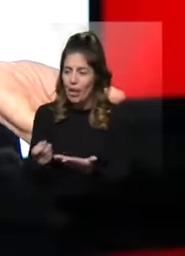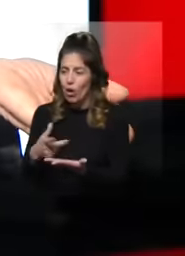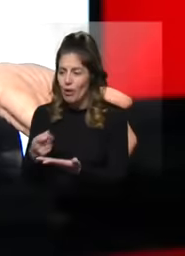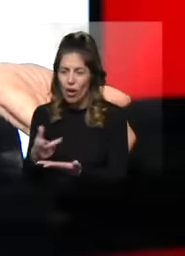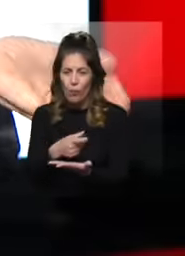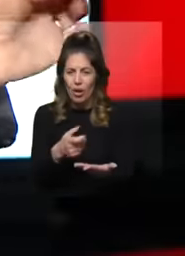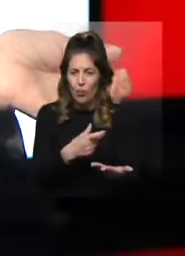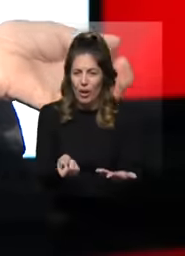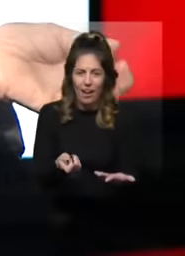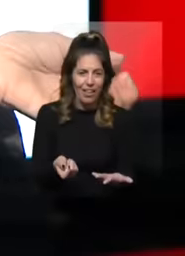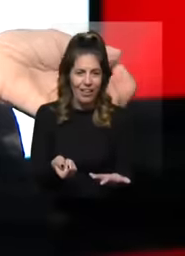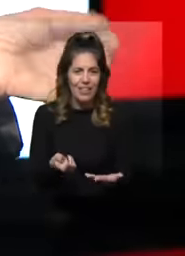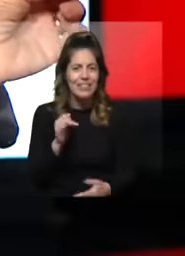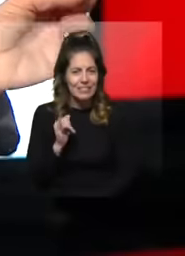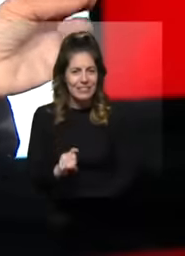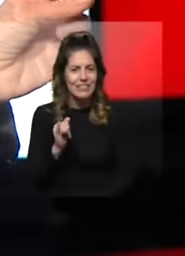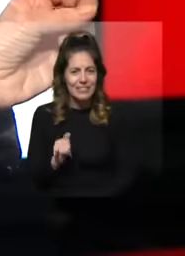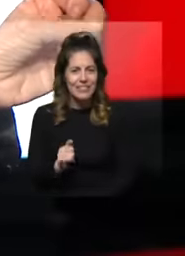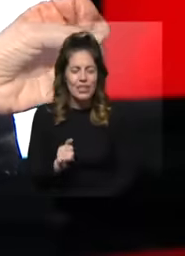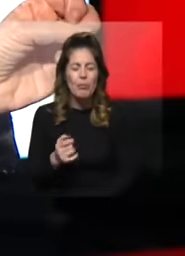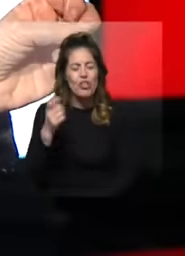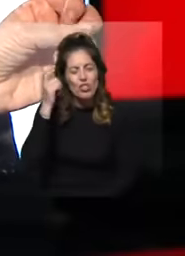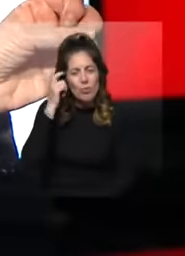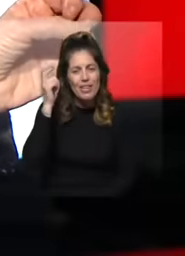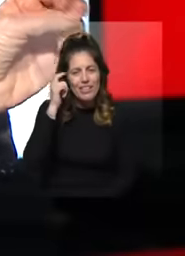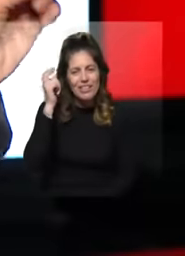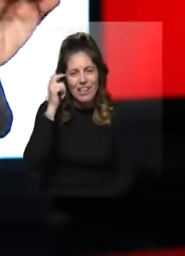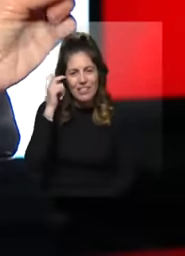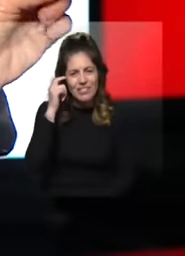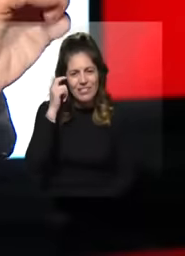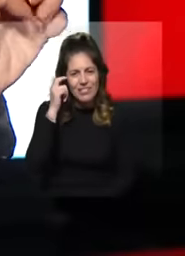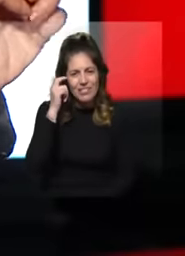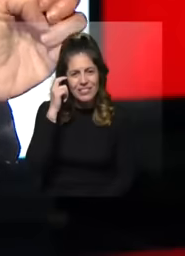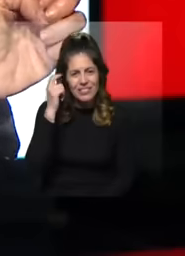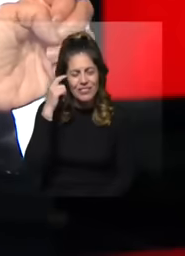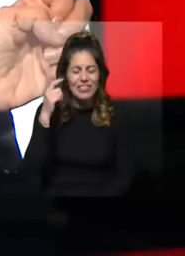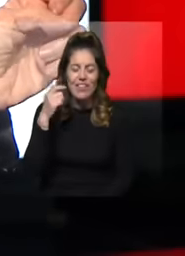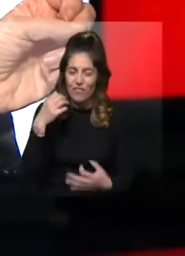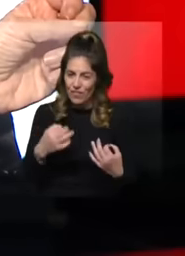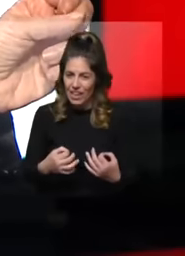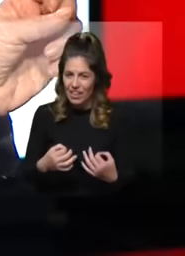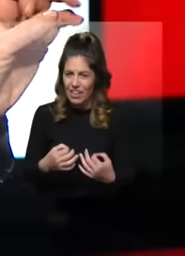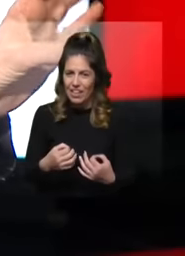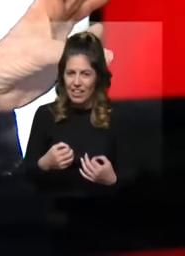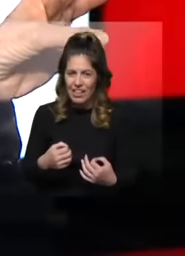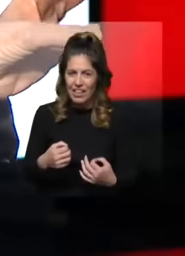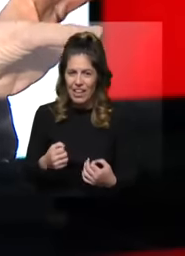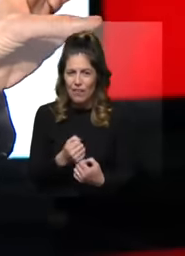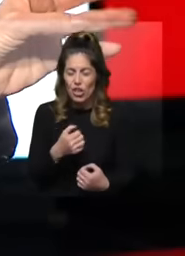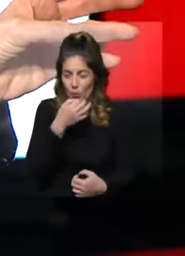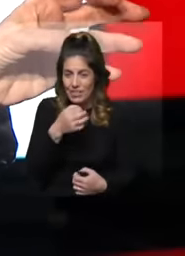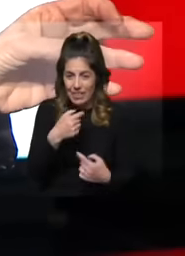los huesos. Estoy de acuerdo, pero si te pones a pensar en seco y en frío, te ves una cosa